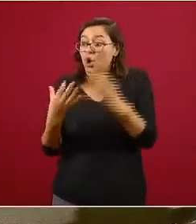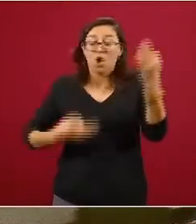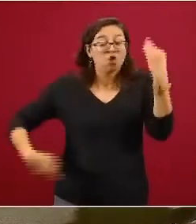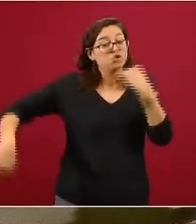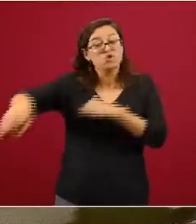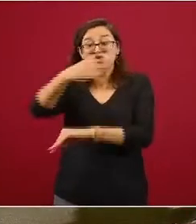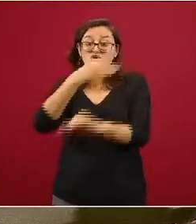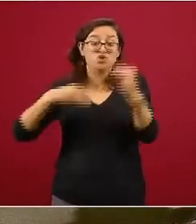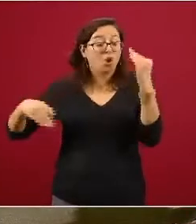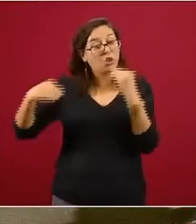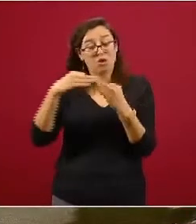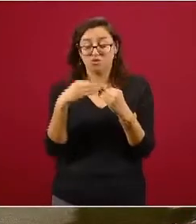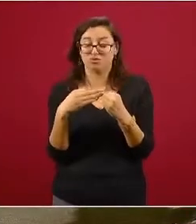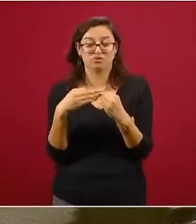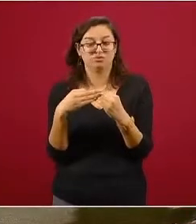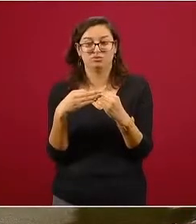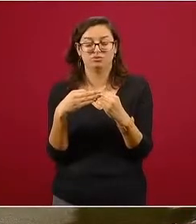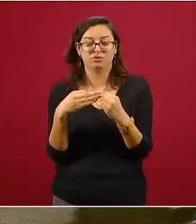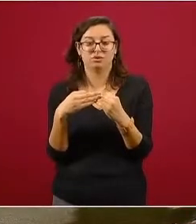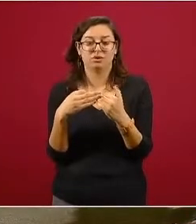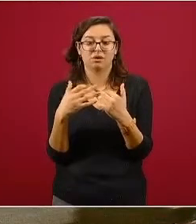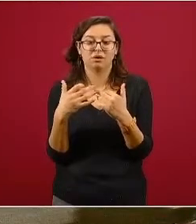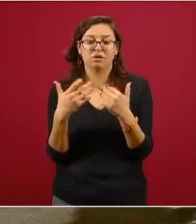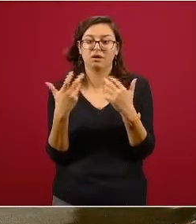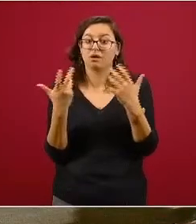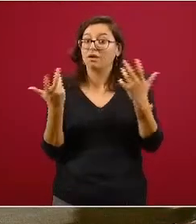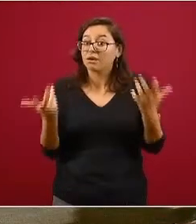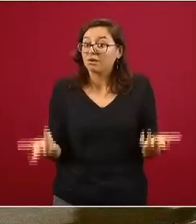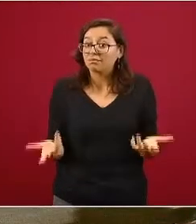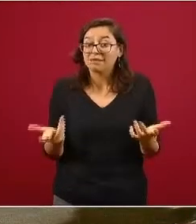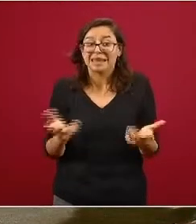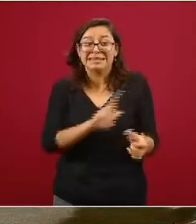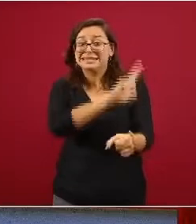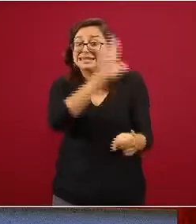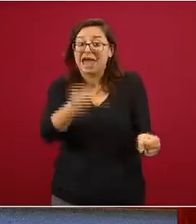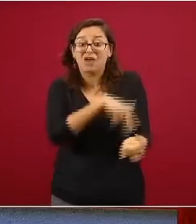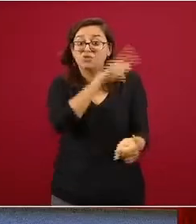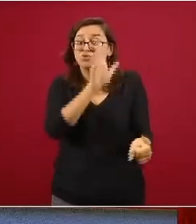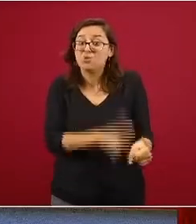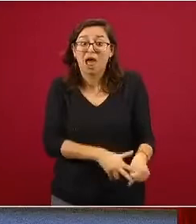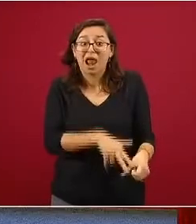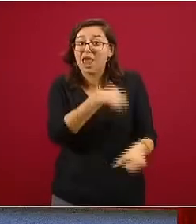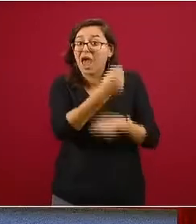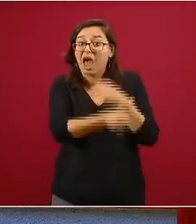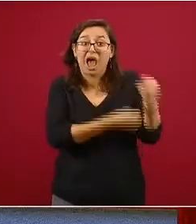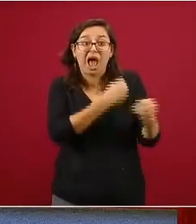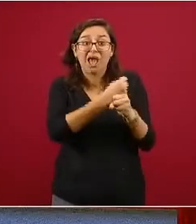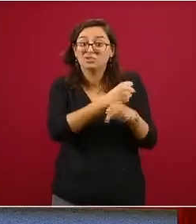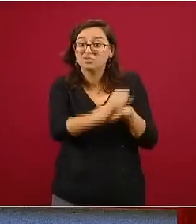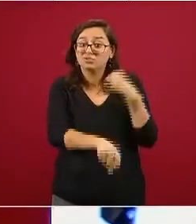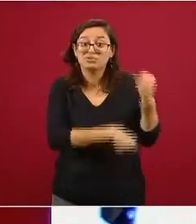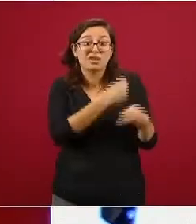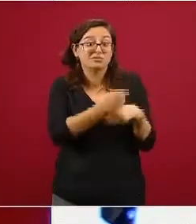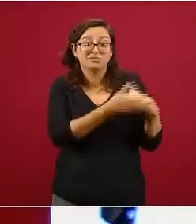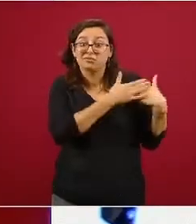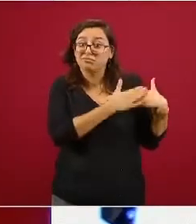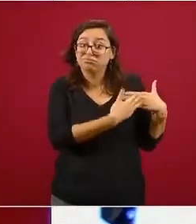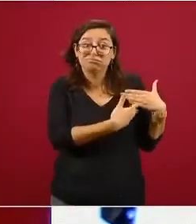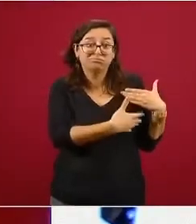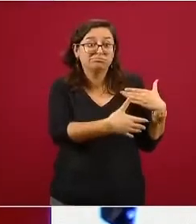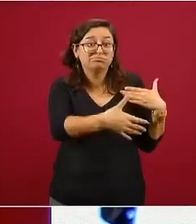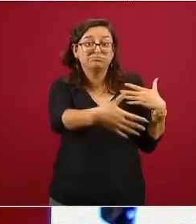un fenómeno natural que se seguirá presentando por milenios, lleva milenios